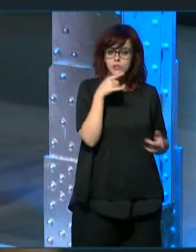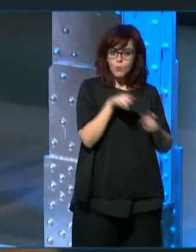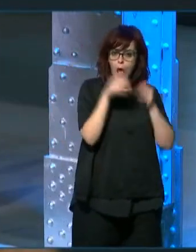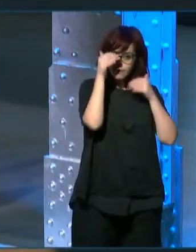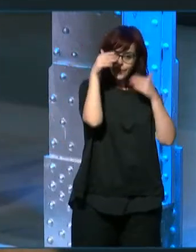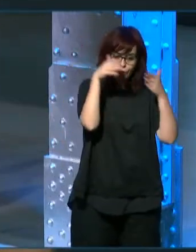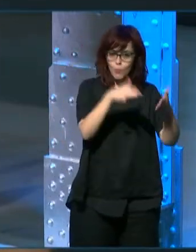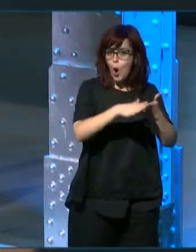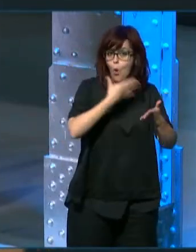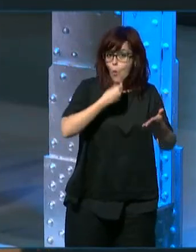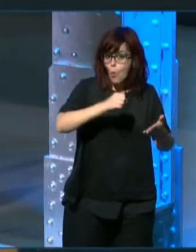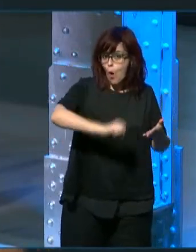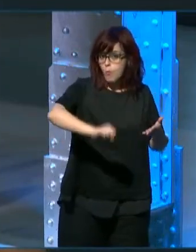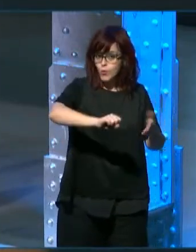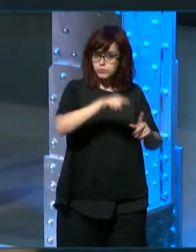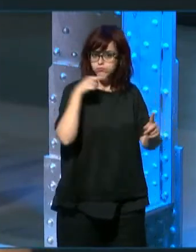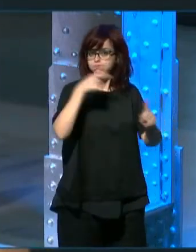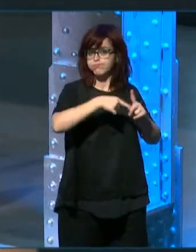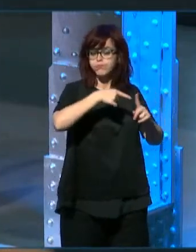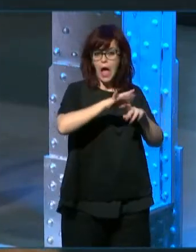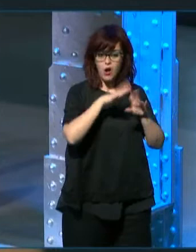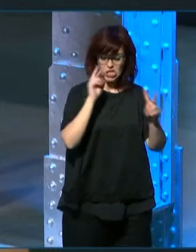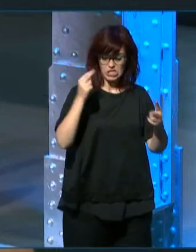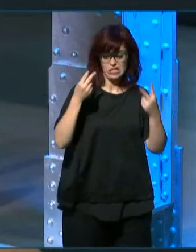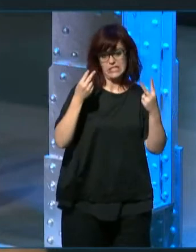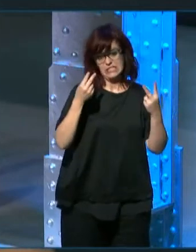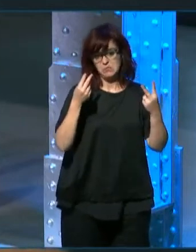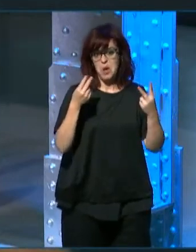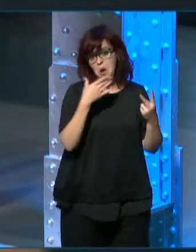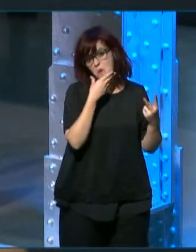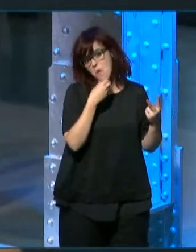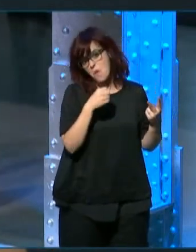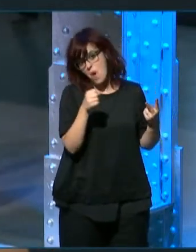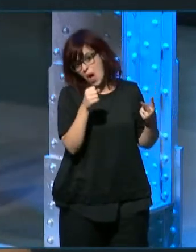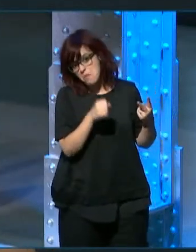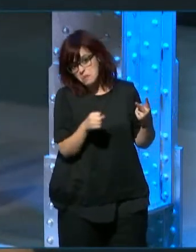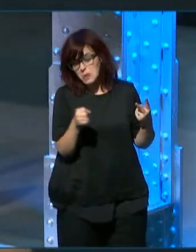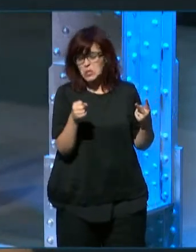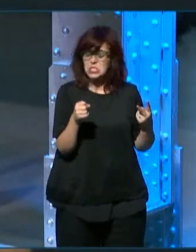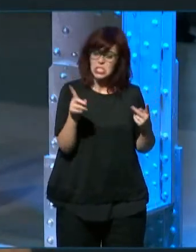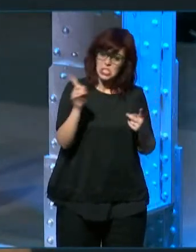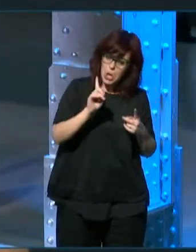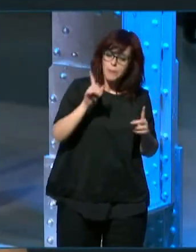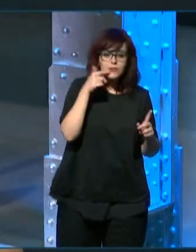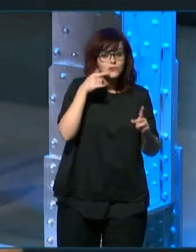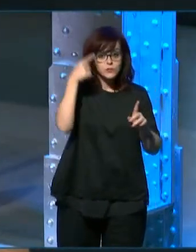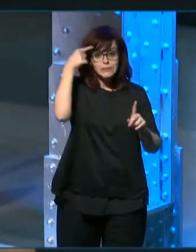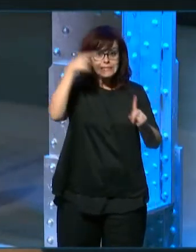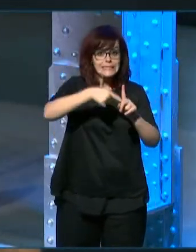es horrible, ¿no? Claro, evidentemente. Claro, luego te ves y dices, bueno, pues no eres guapo, pero bueno, ¿qué vas a hacer, no? Pero es una obsesión,